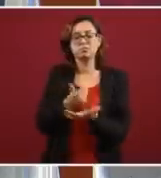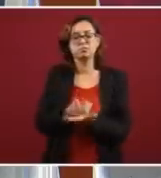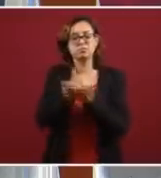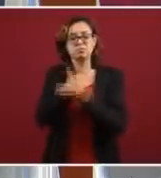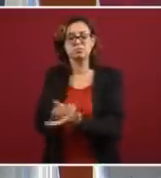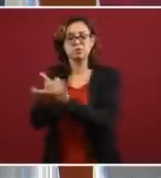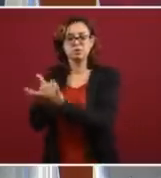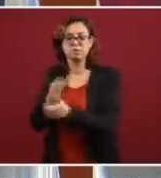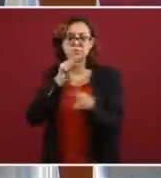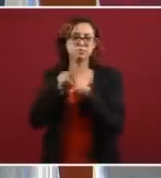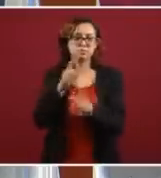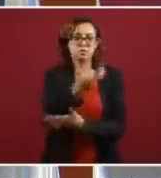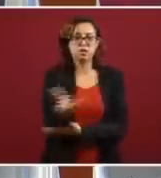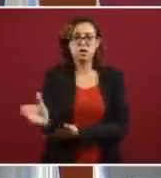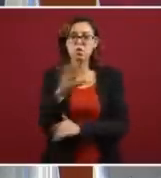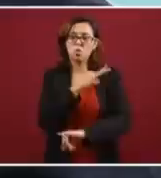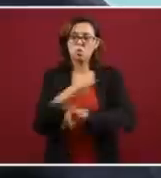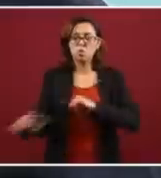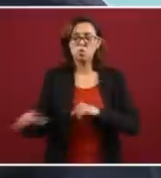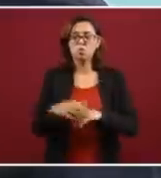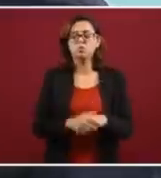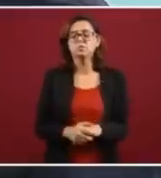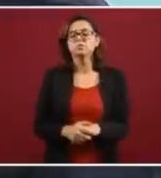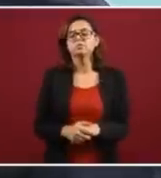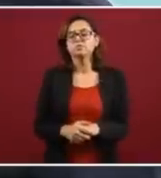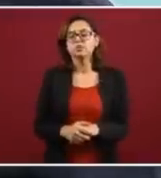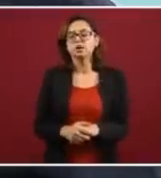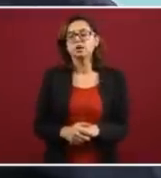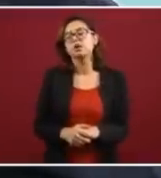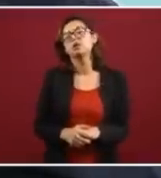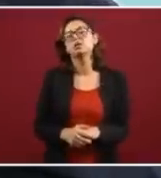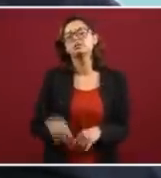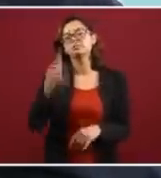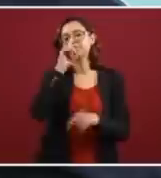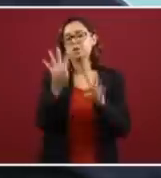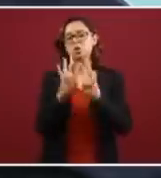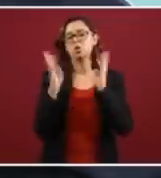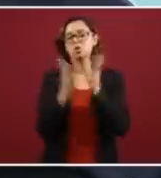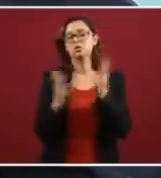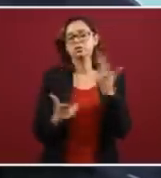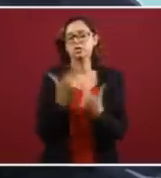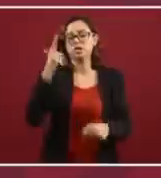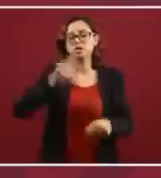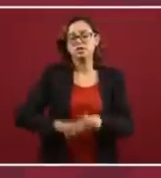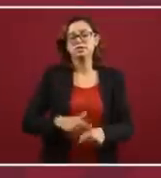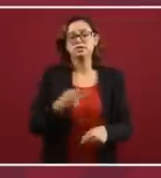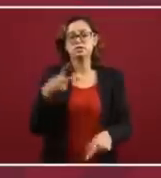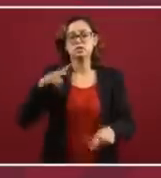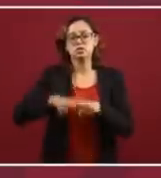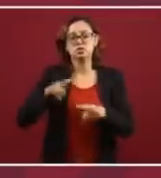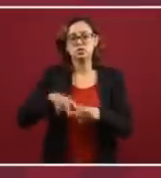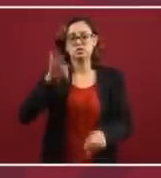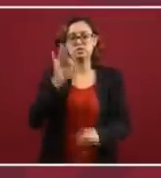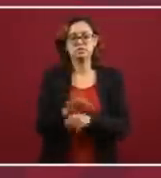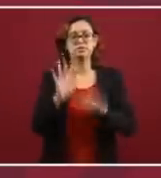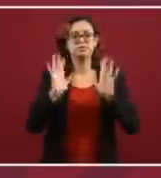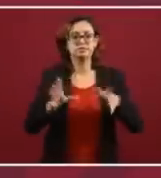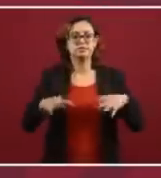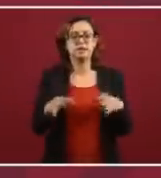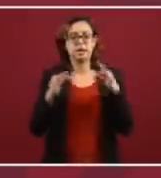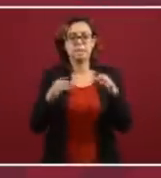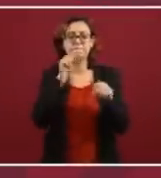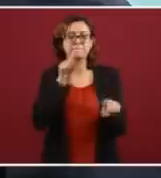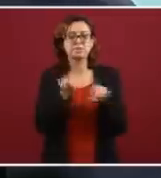Por último, el Consejo Nacional de Protección Civil, presidido por el presidente, está instalado, al igual los 32